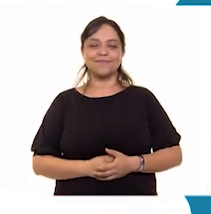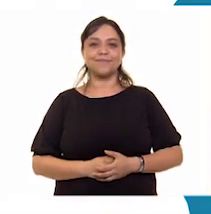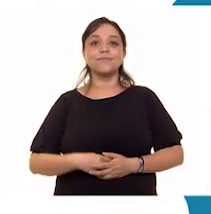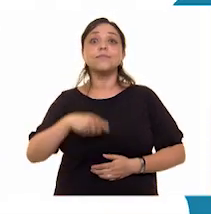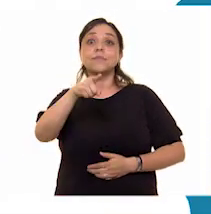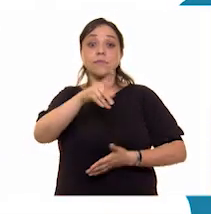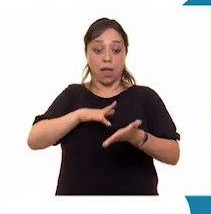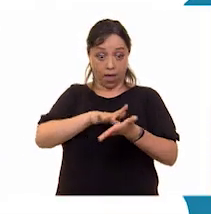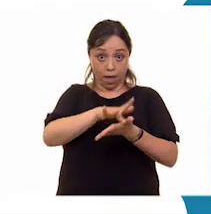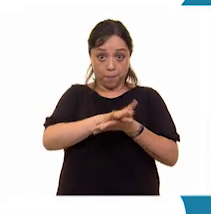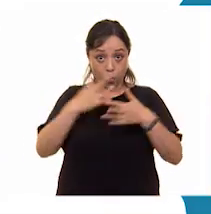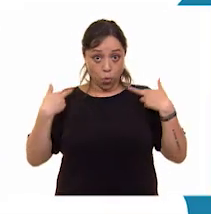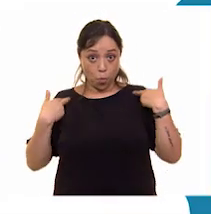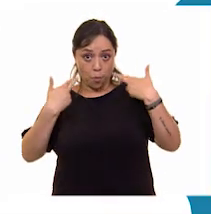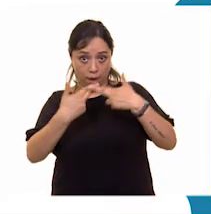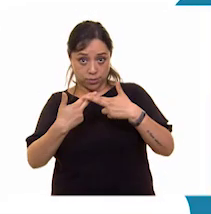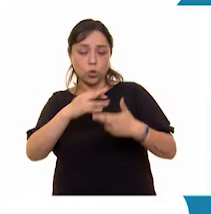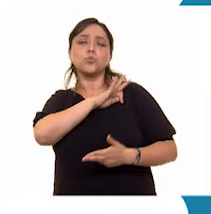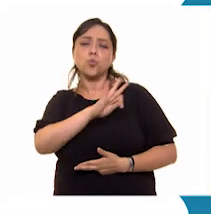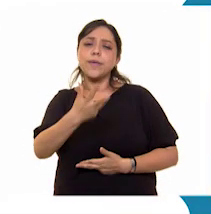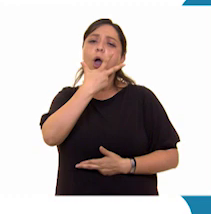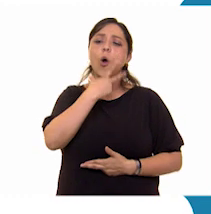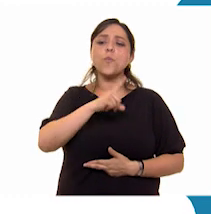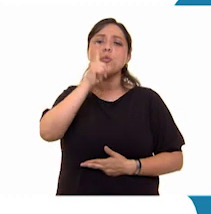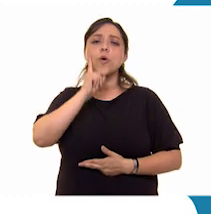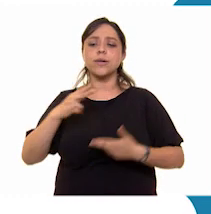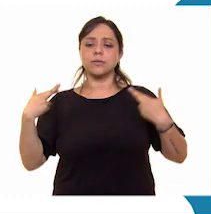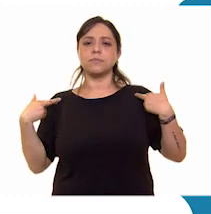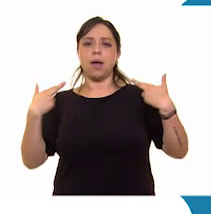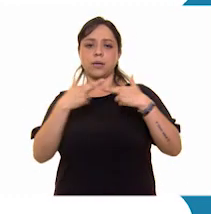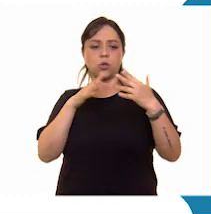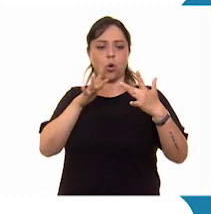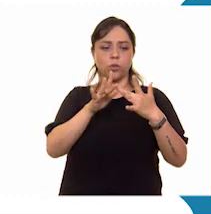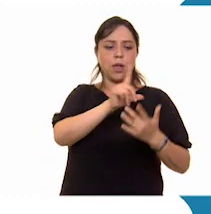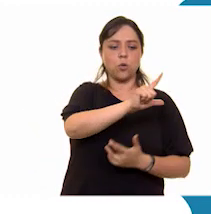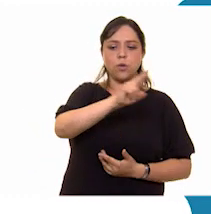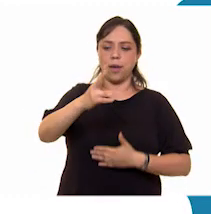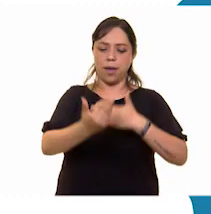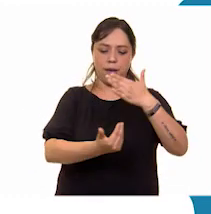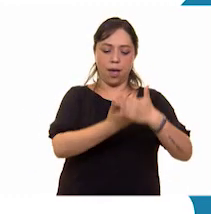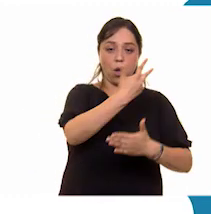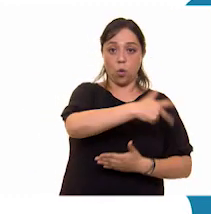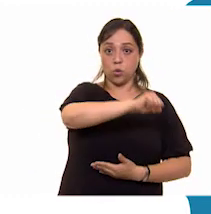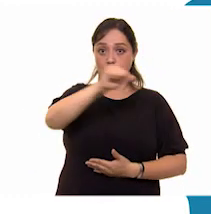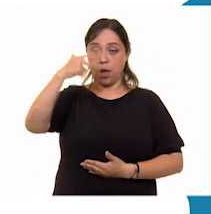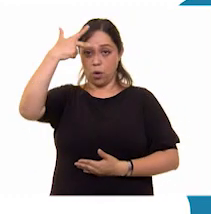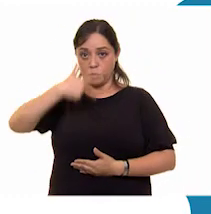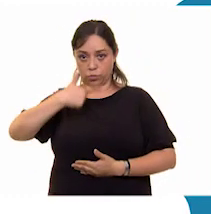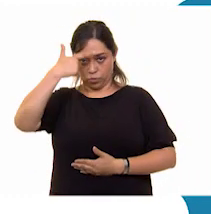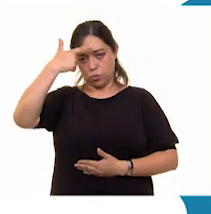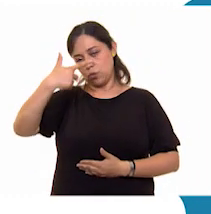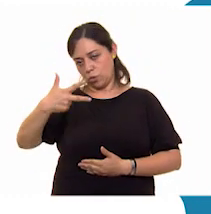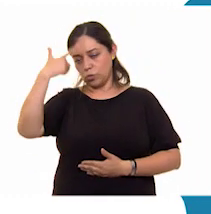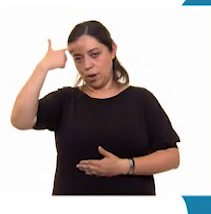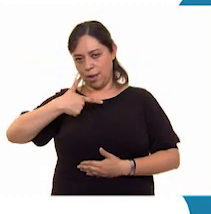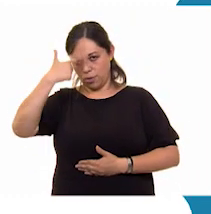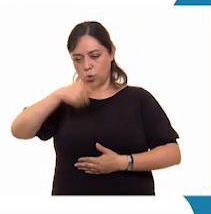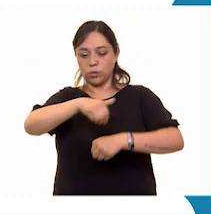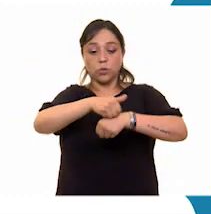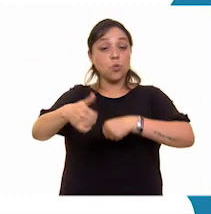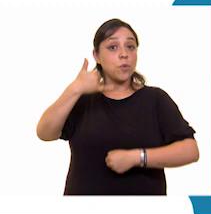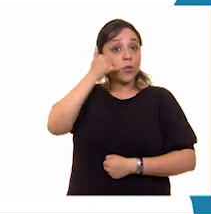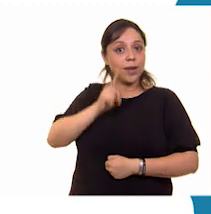Para apoyo pedagógico, hay maestras y maestros de lunes a viernes de 8 a 20 horas en el teléfono